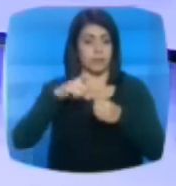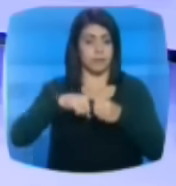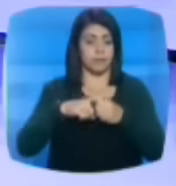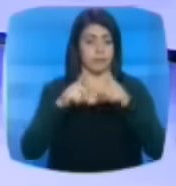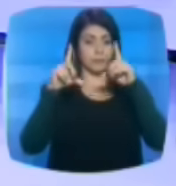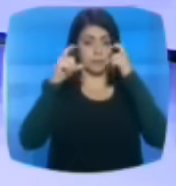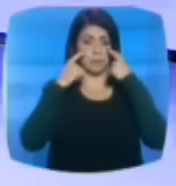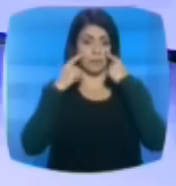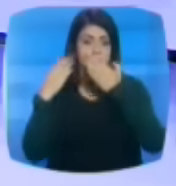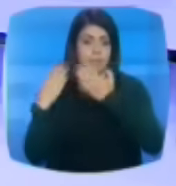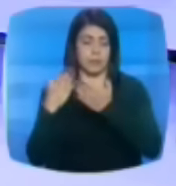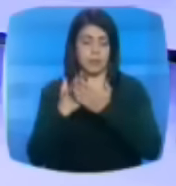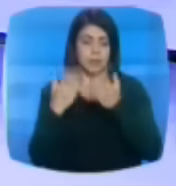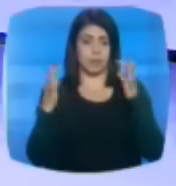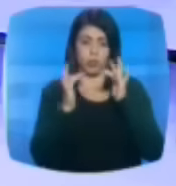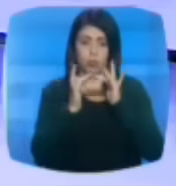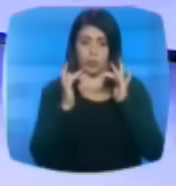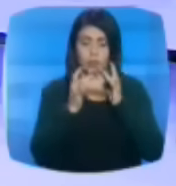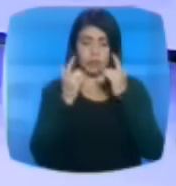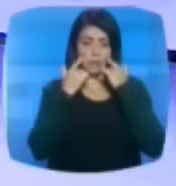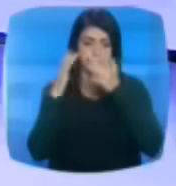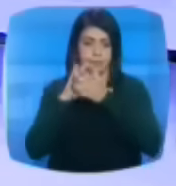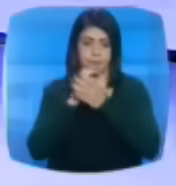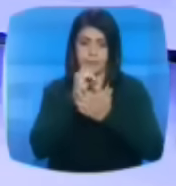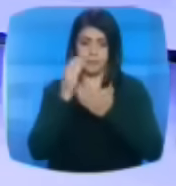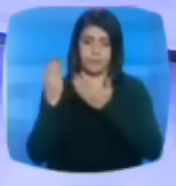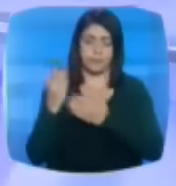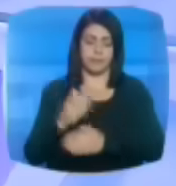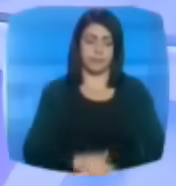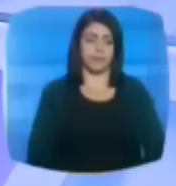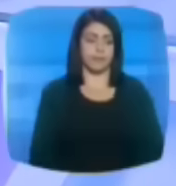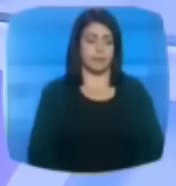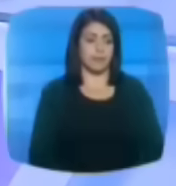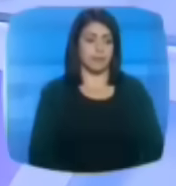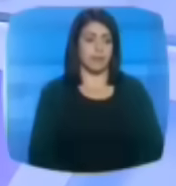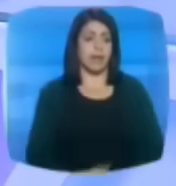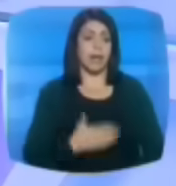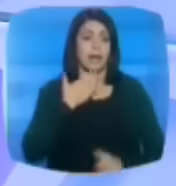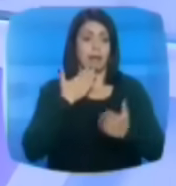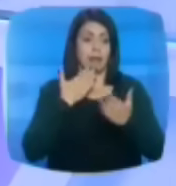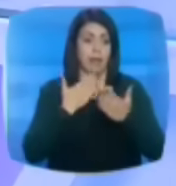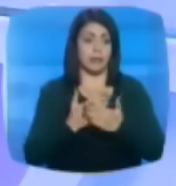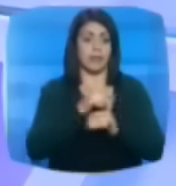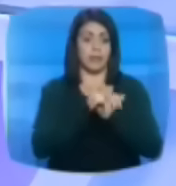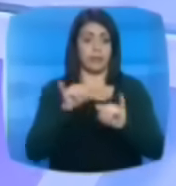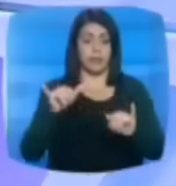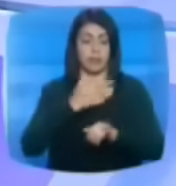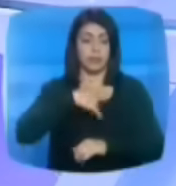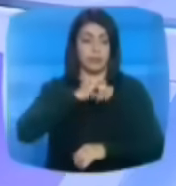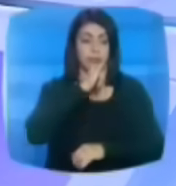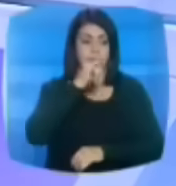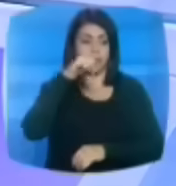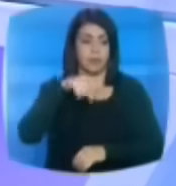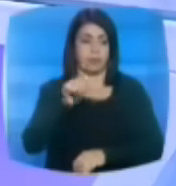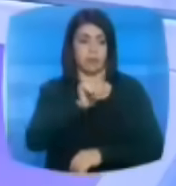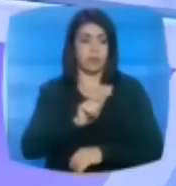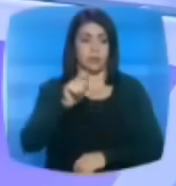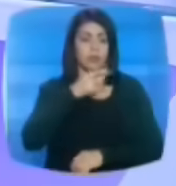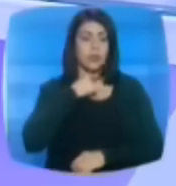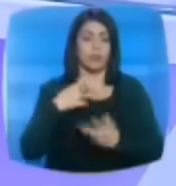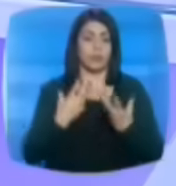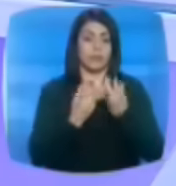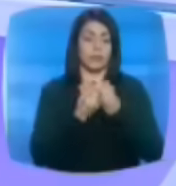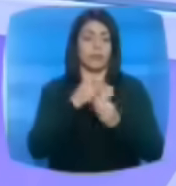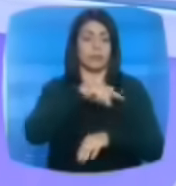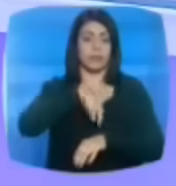como @MaiteGarcíaG para estar siempre en contacto. Lo dejo con mis compañeros de noticiero. Gracias, Maite. Así llegamos al final de esta emisión del Noticiero Televen. Un